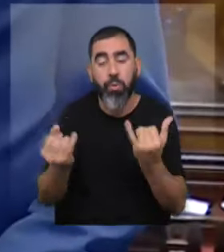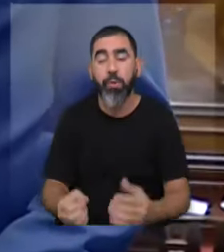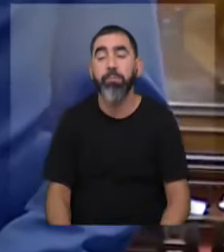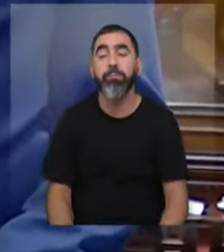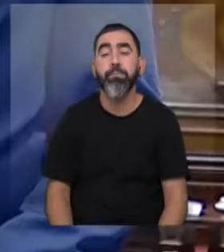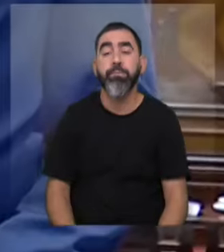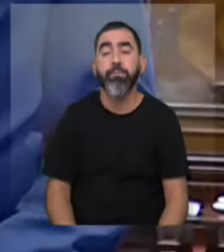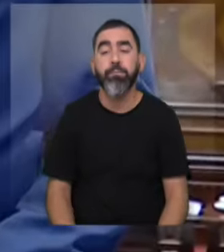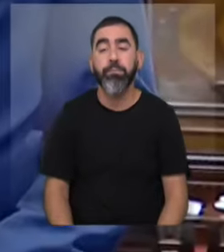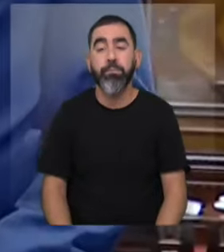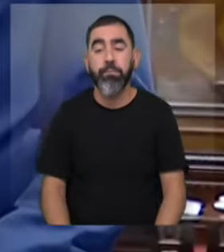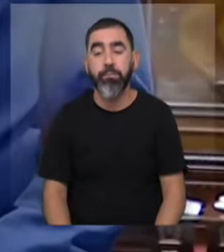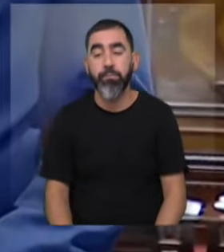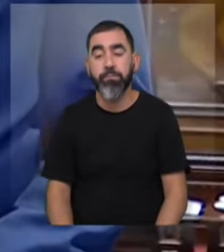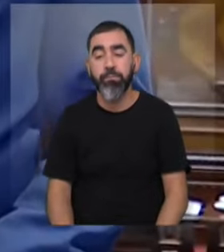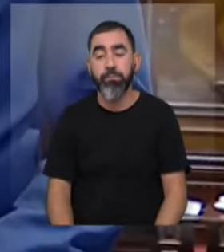han surgido allí, ¿verdad?